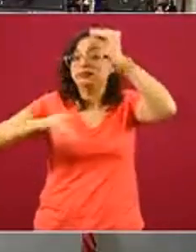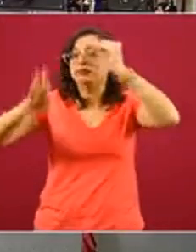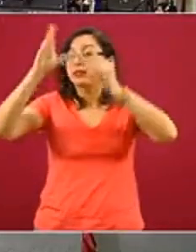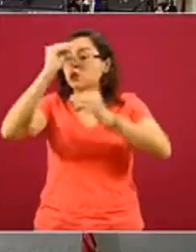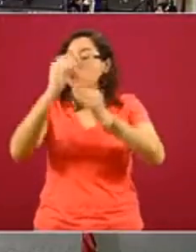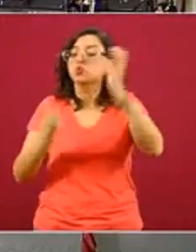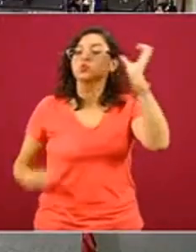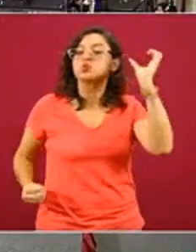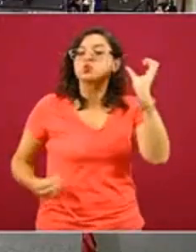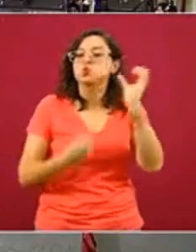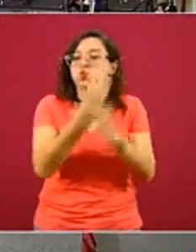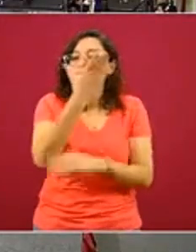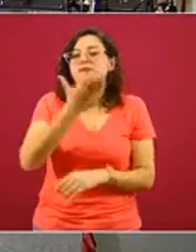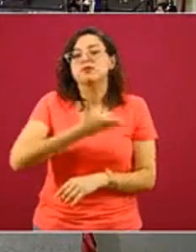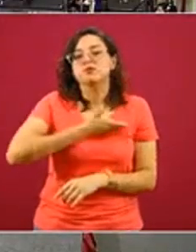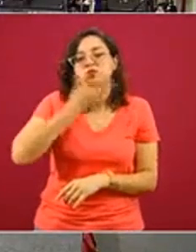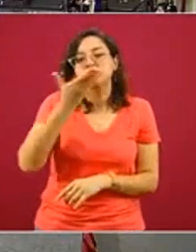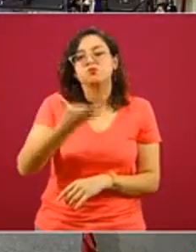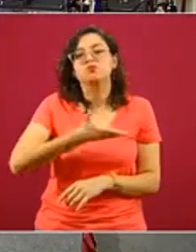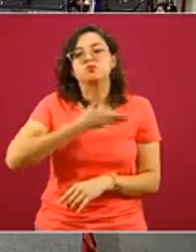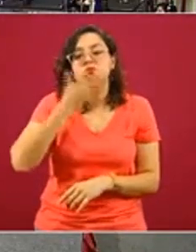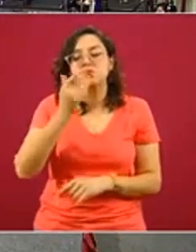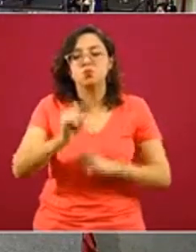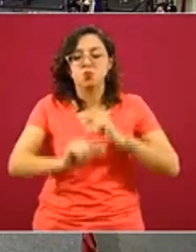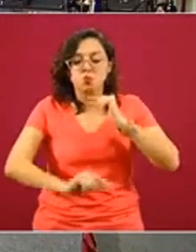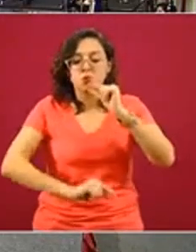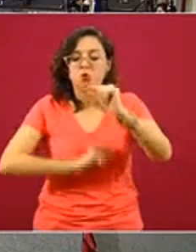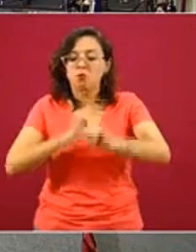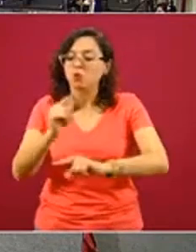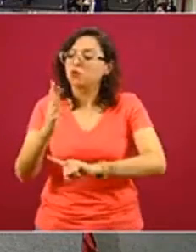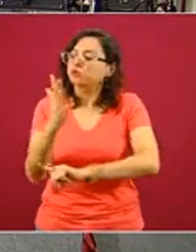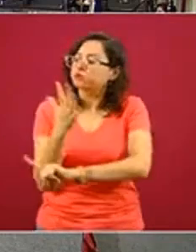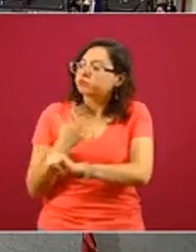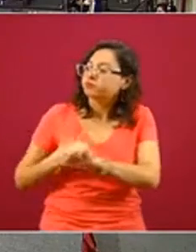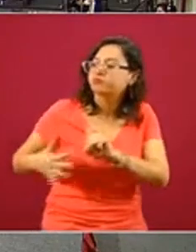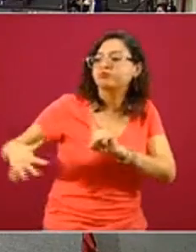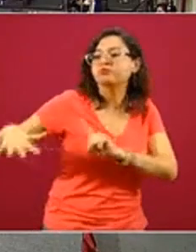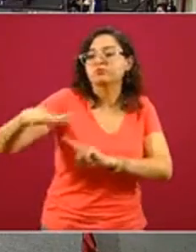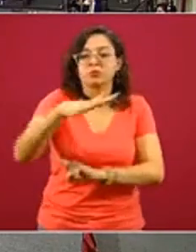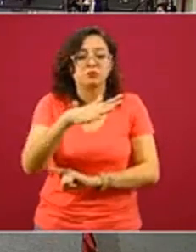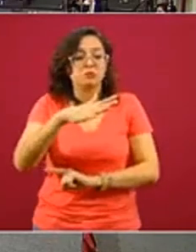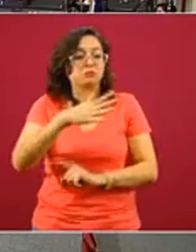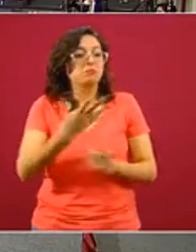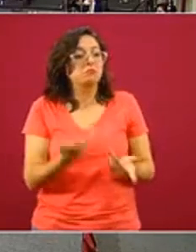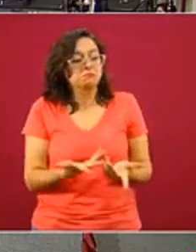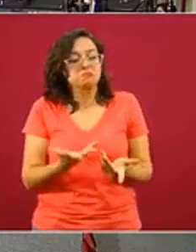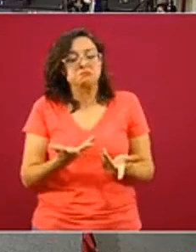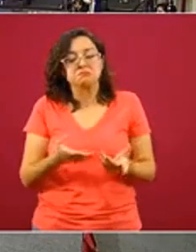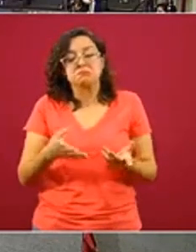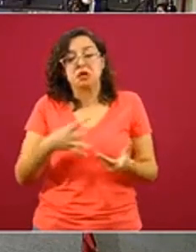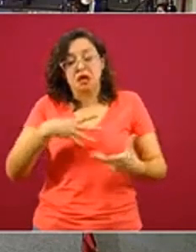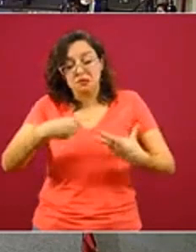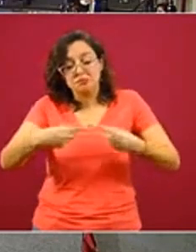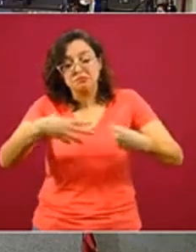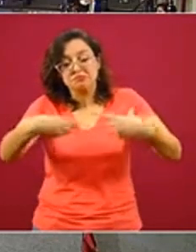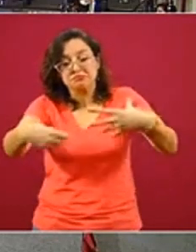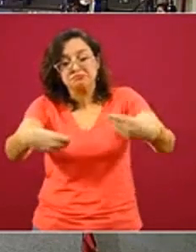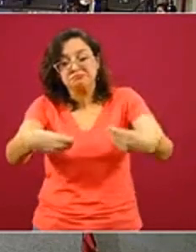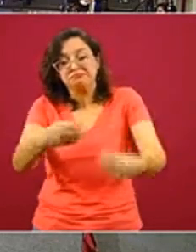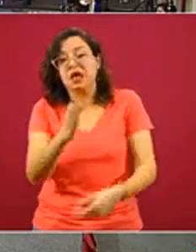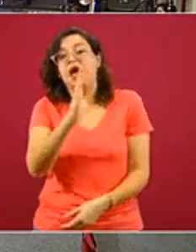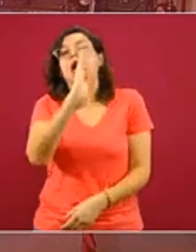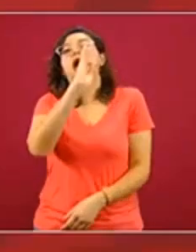vamos a tener una adaptación como sociedad más apropiada al curso de la epidemia.